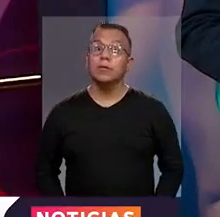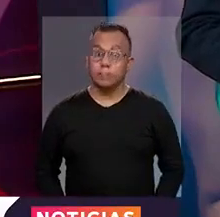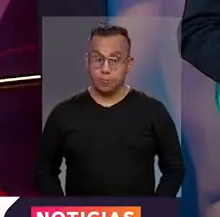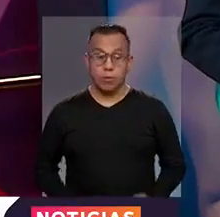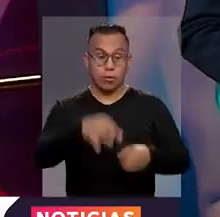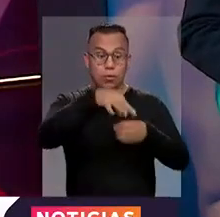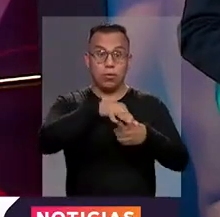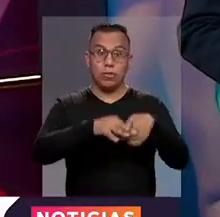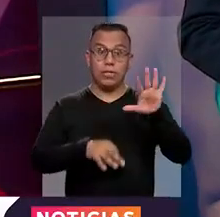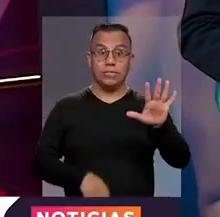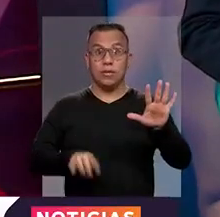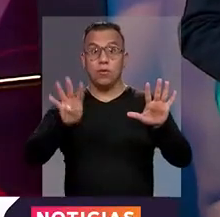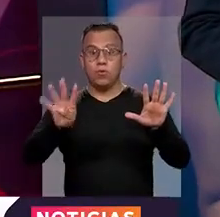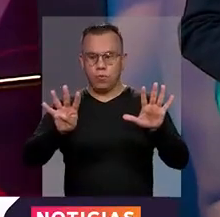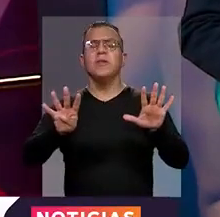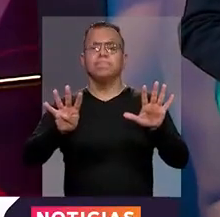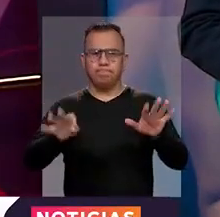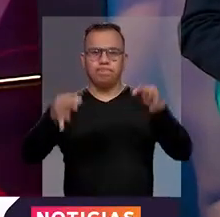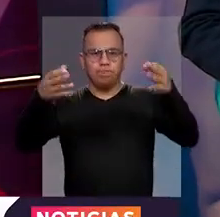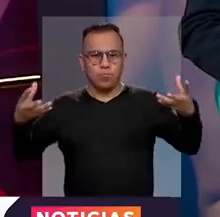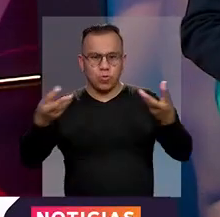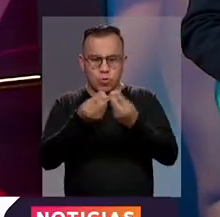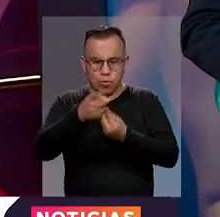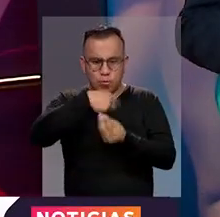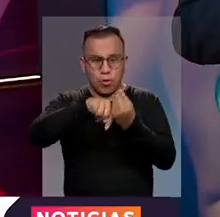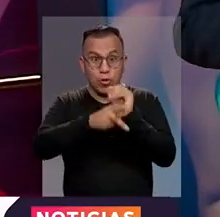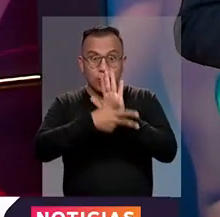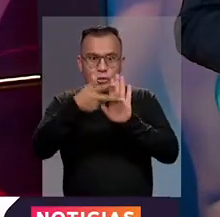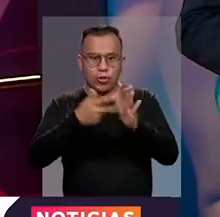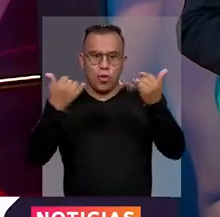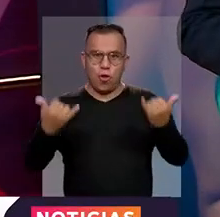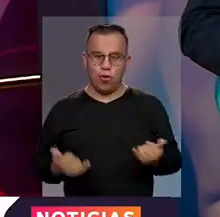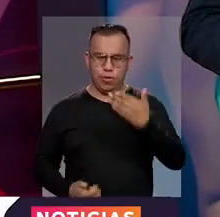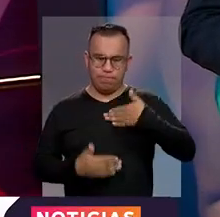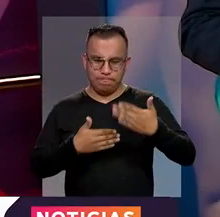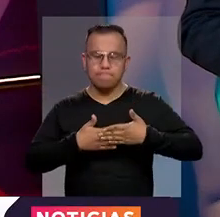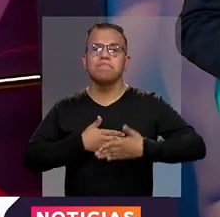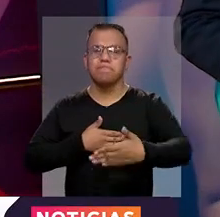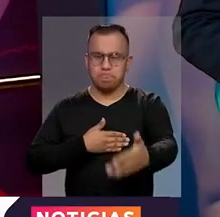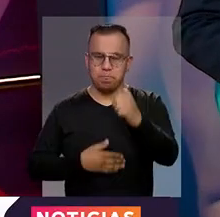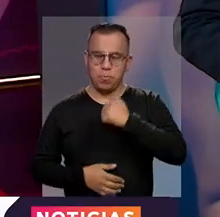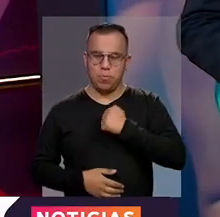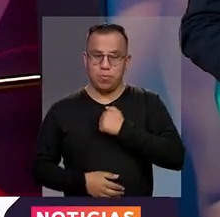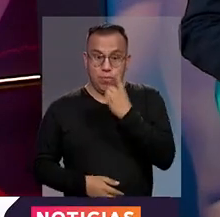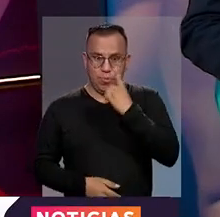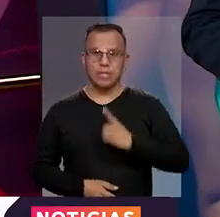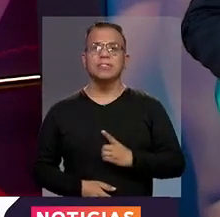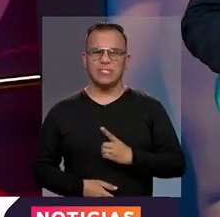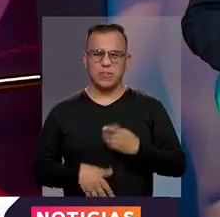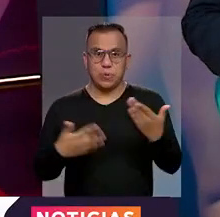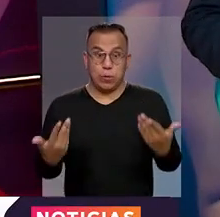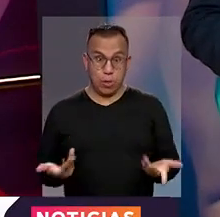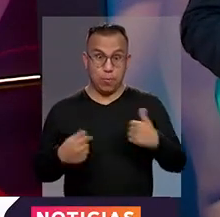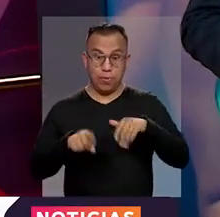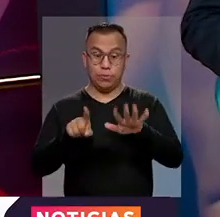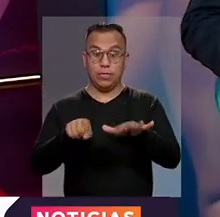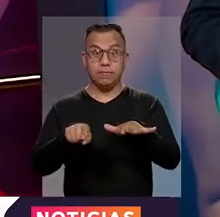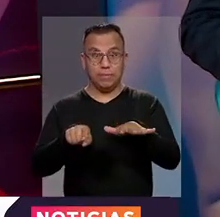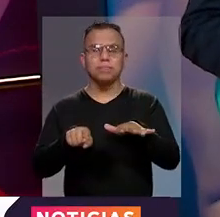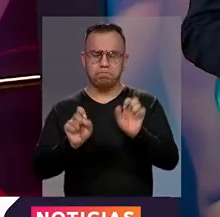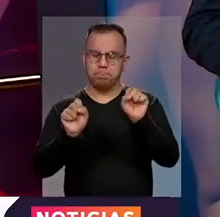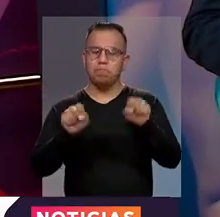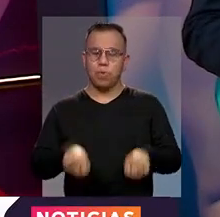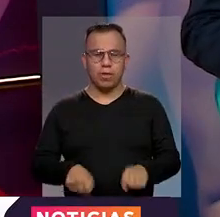Con una votación de 5-4, la Corte Constitucional estableció que desde hoy la interrupción voluntaria del embarazo durante los primeros 6 meses de